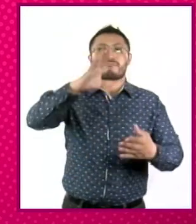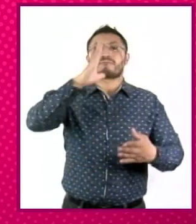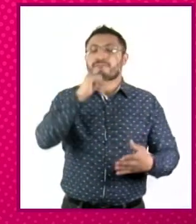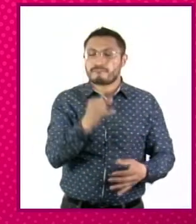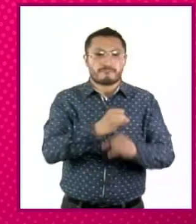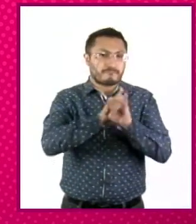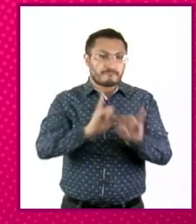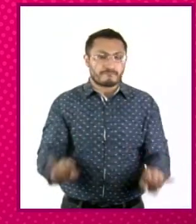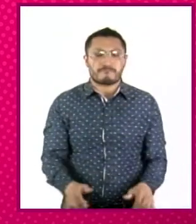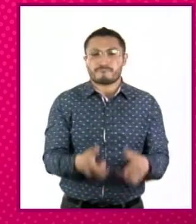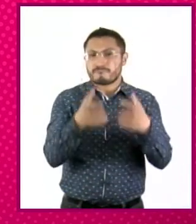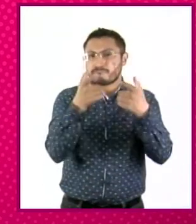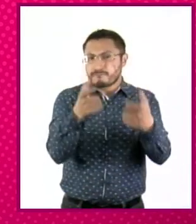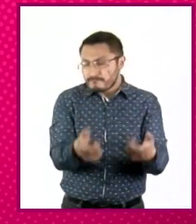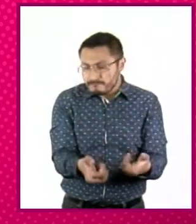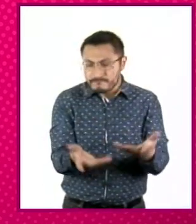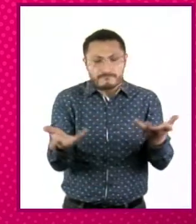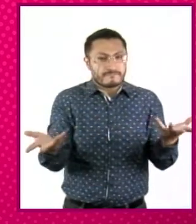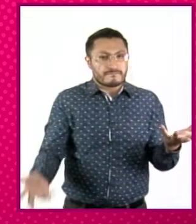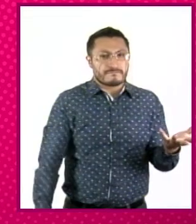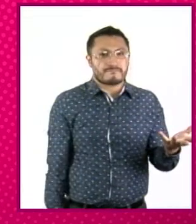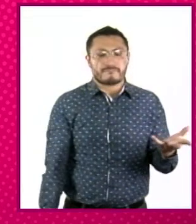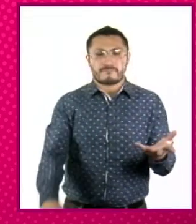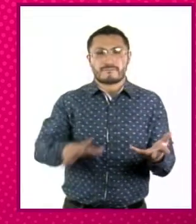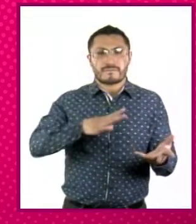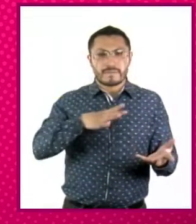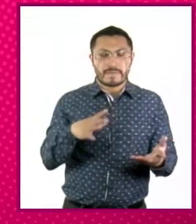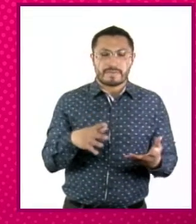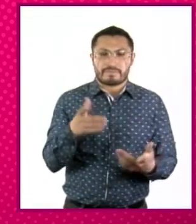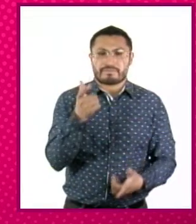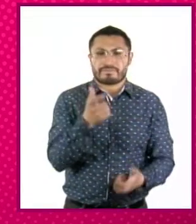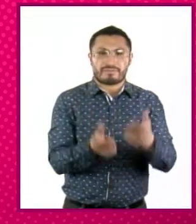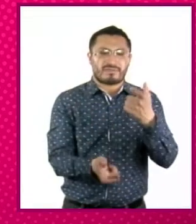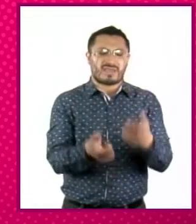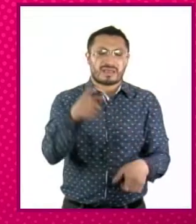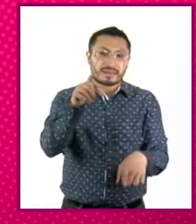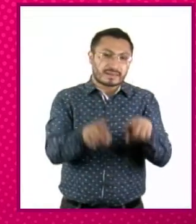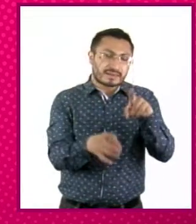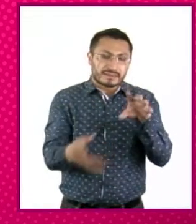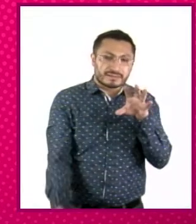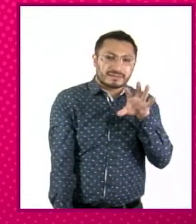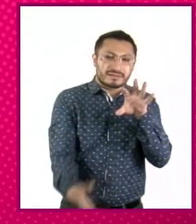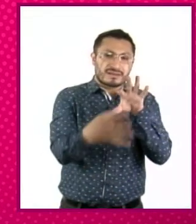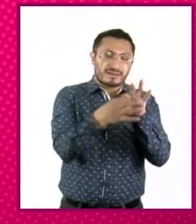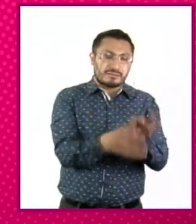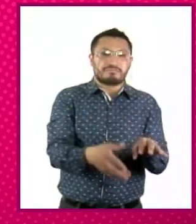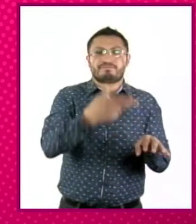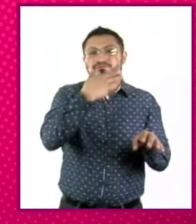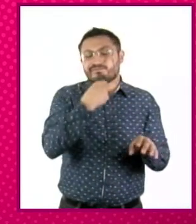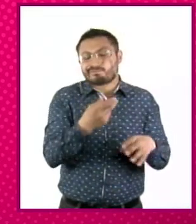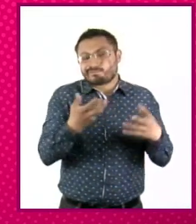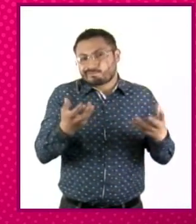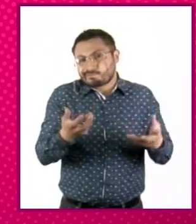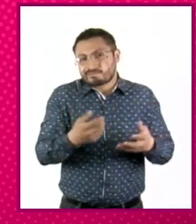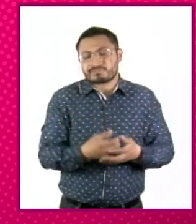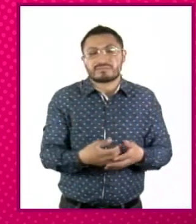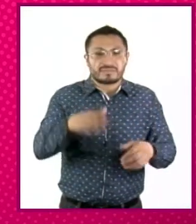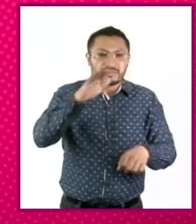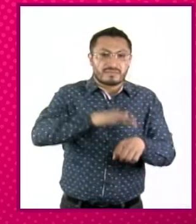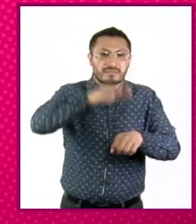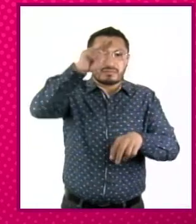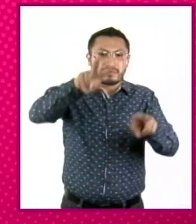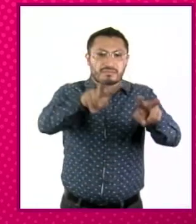independencia económica, porque están en una condición económica de mayor vulnerabilidad, y a diferencia de las